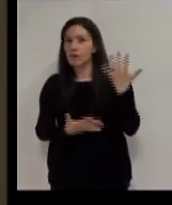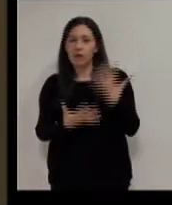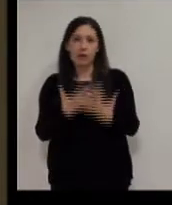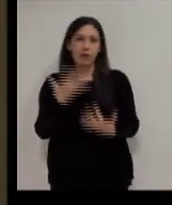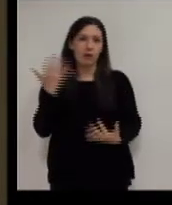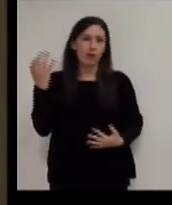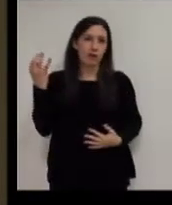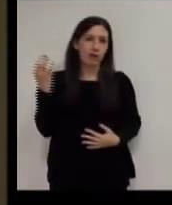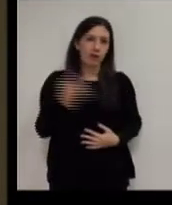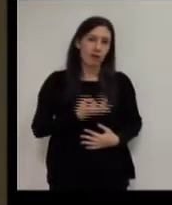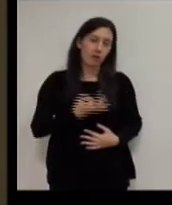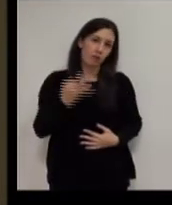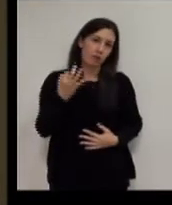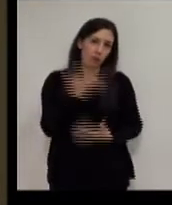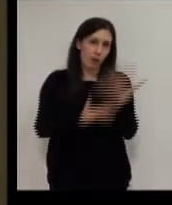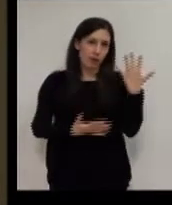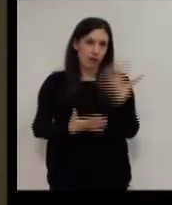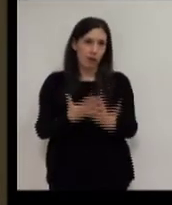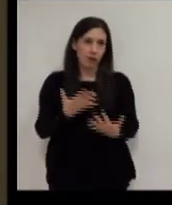fundamental conjugar